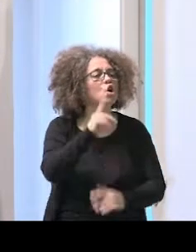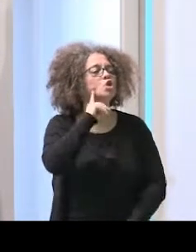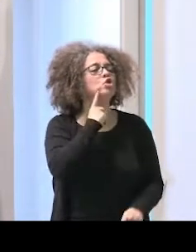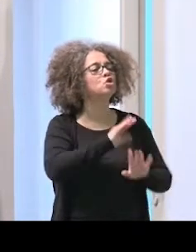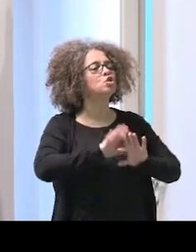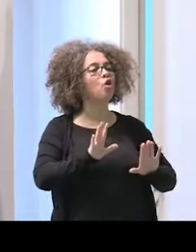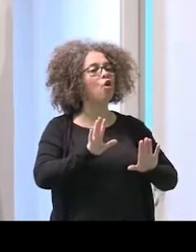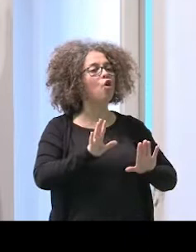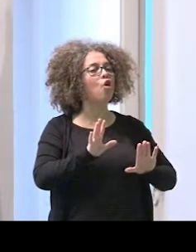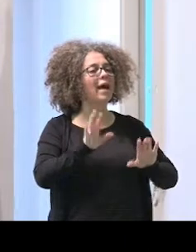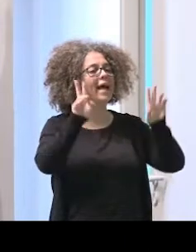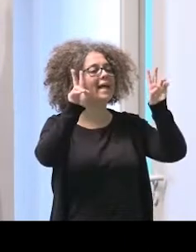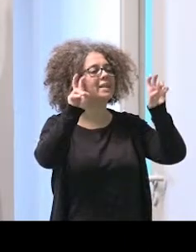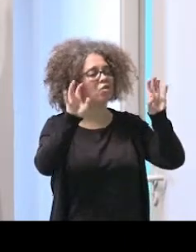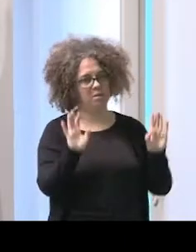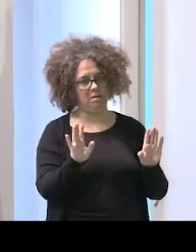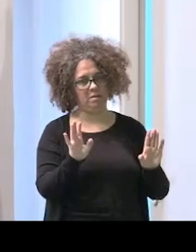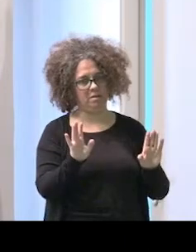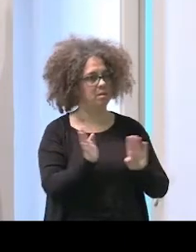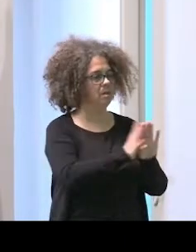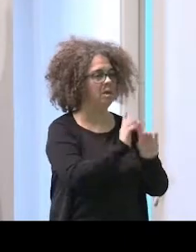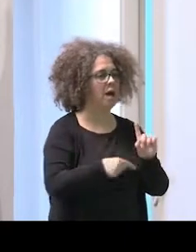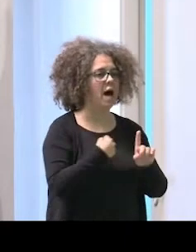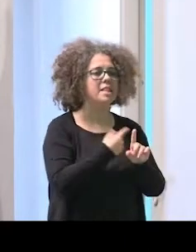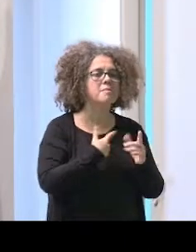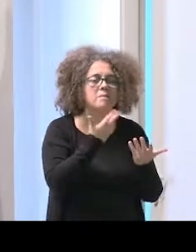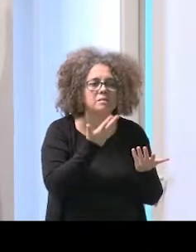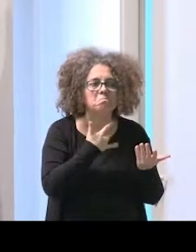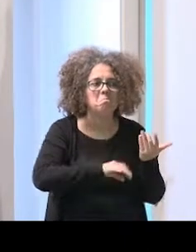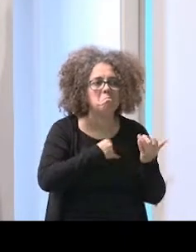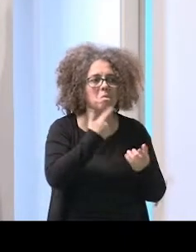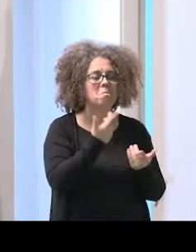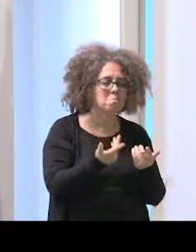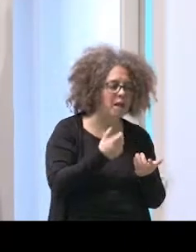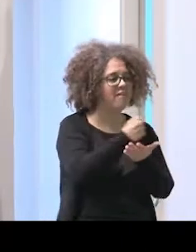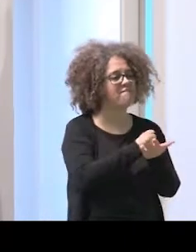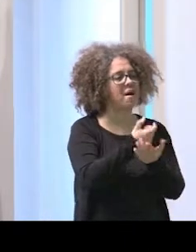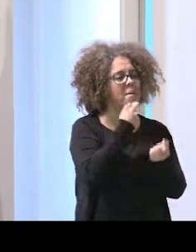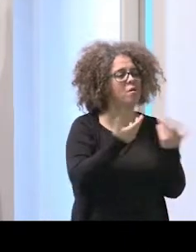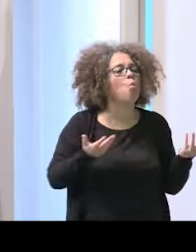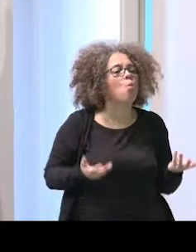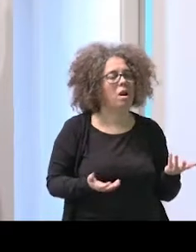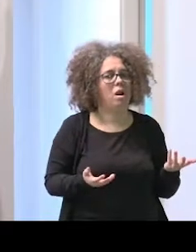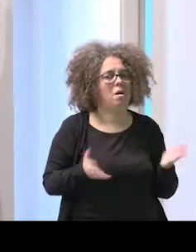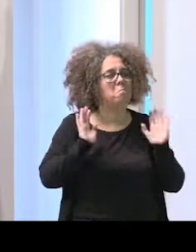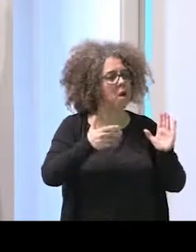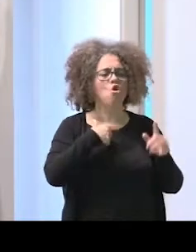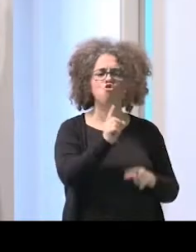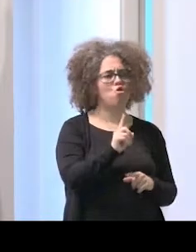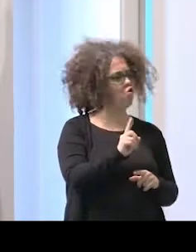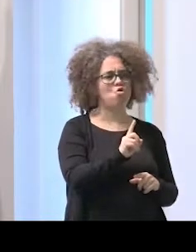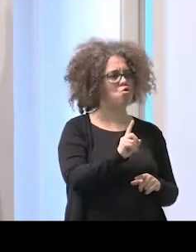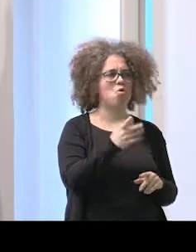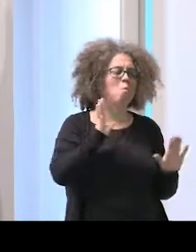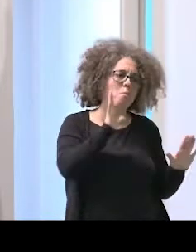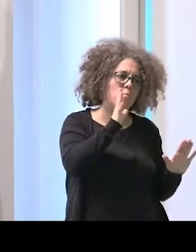comillas. Y además de todo, para rematar la faena, aunque discutiremos un tratamiento farmacológico, ¿vale? Yo no lo voy a tratar, ¿vale? Porque no me atrevo, porque